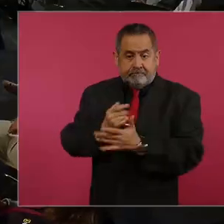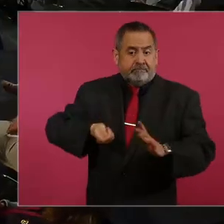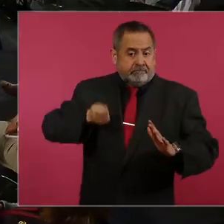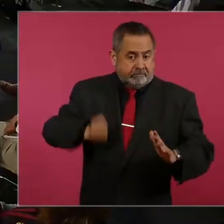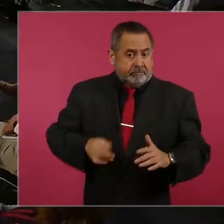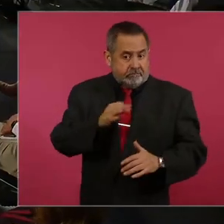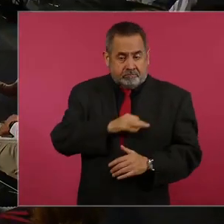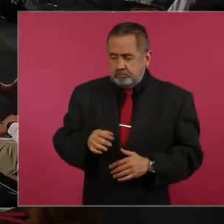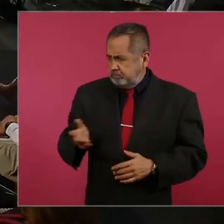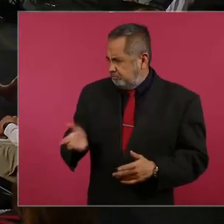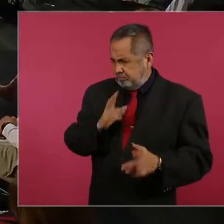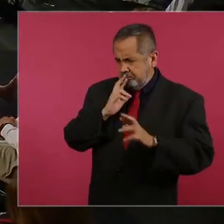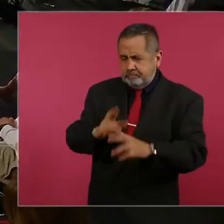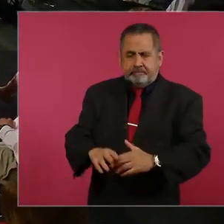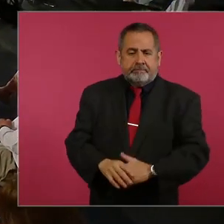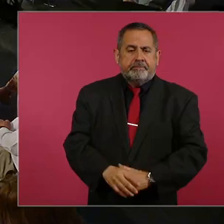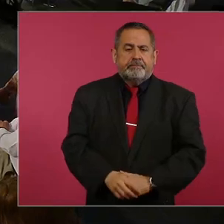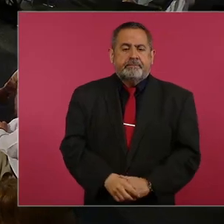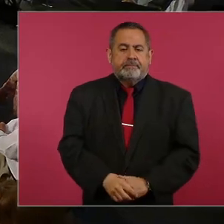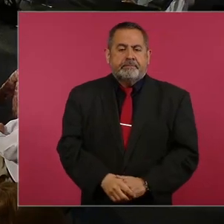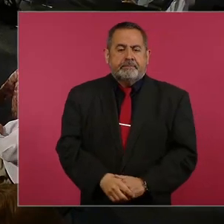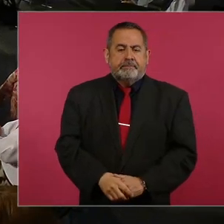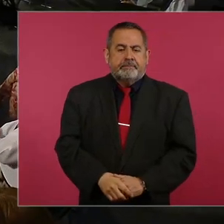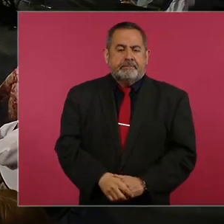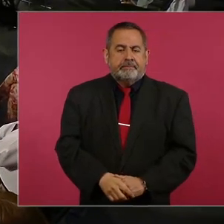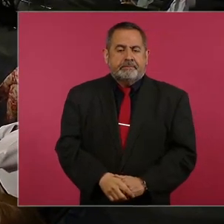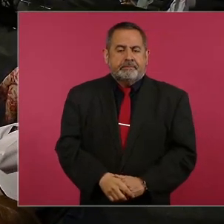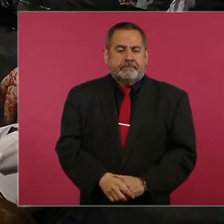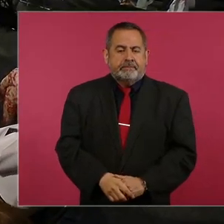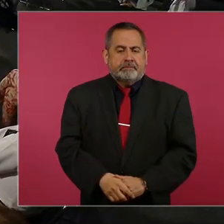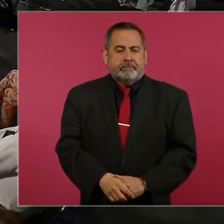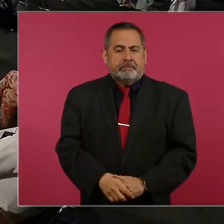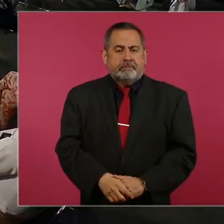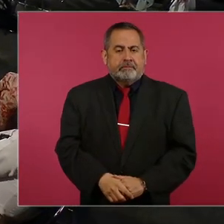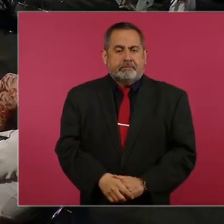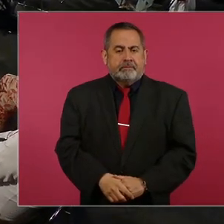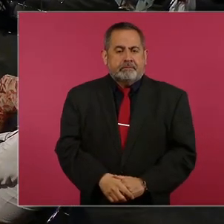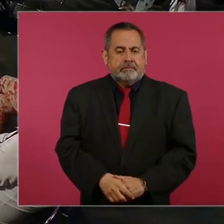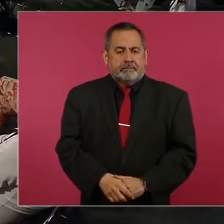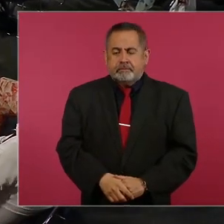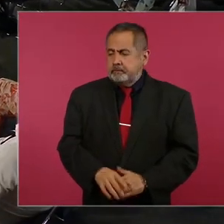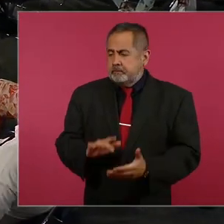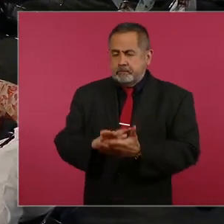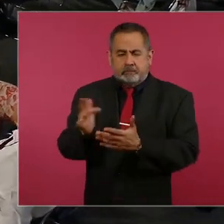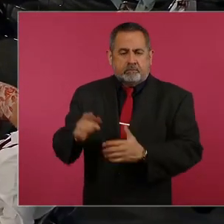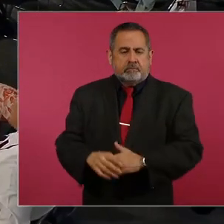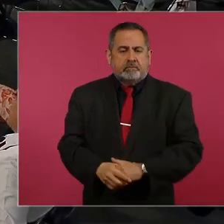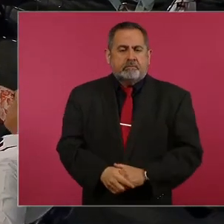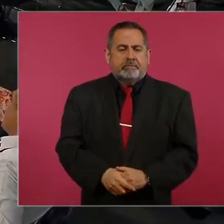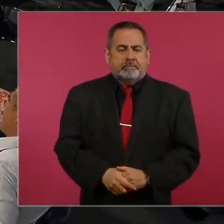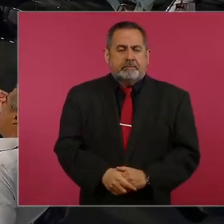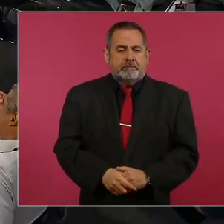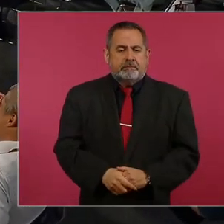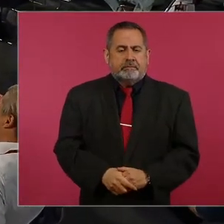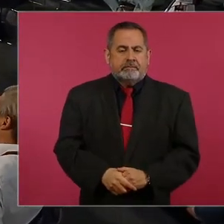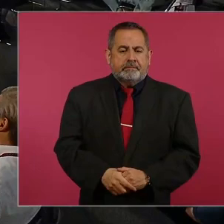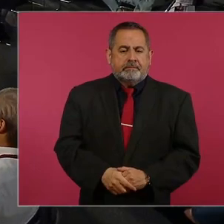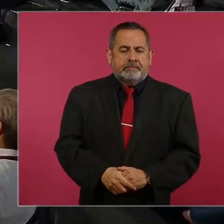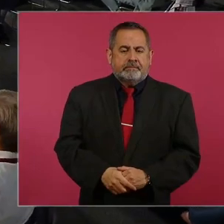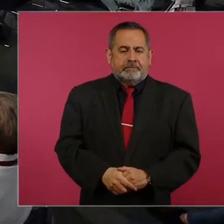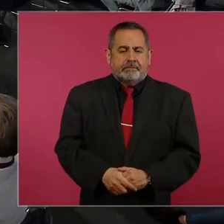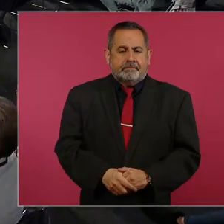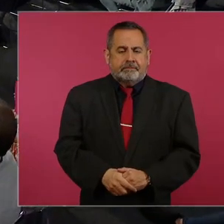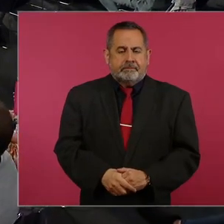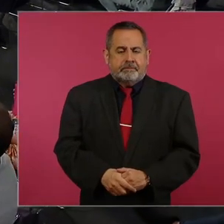A ver, cualquiera de ustedes. O a Arturo. Gracias. O los tres. Sí. Pues la